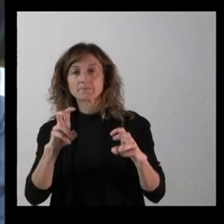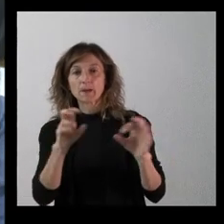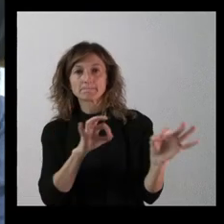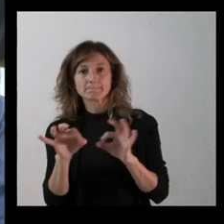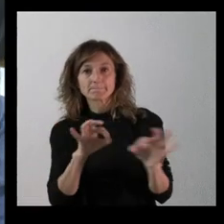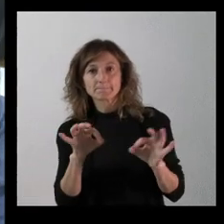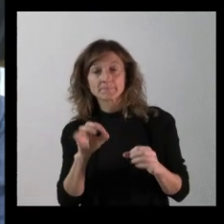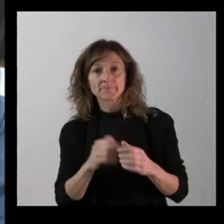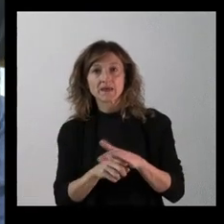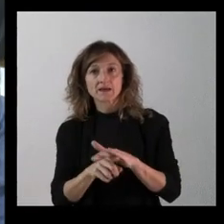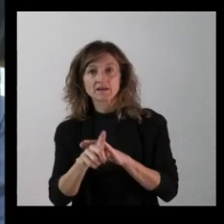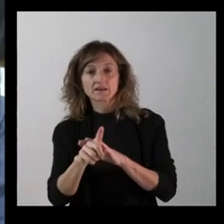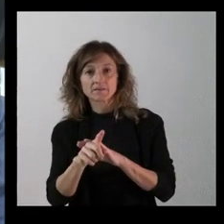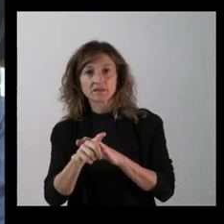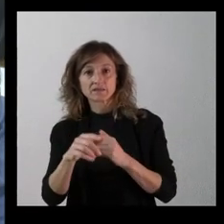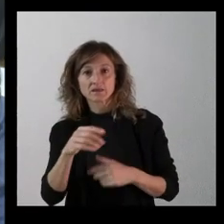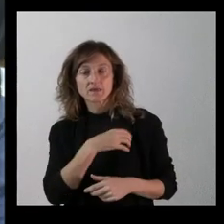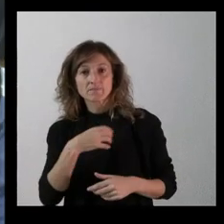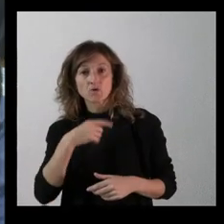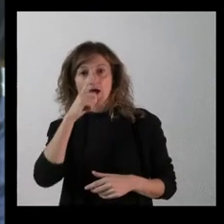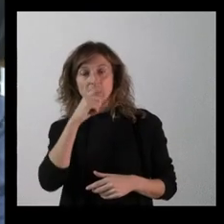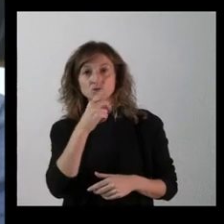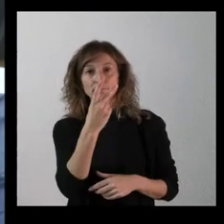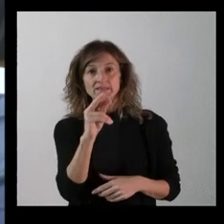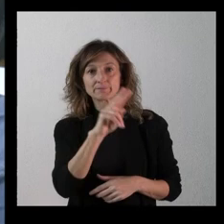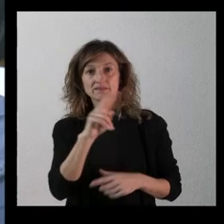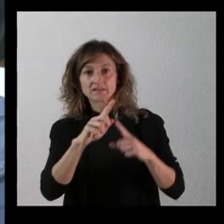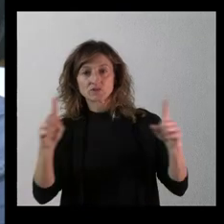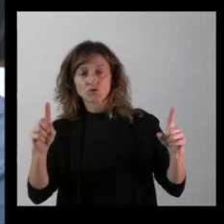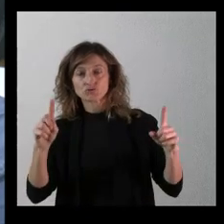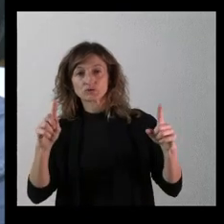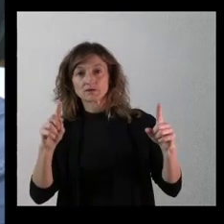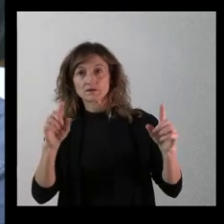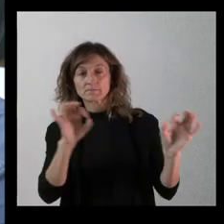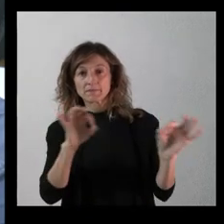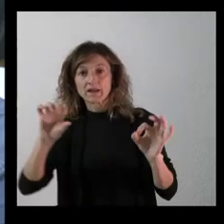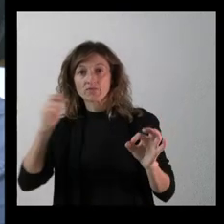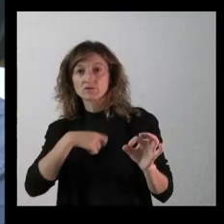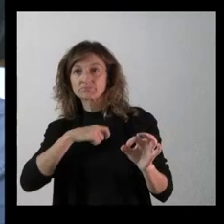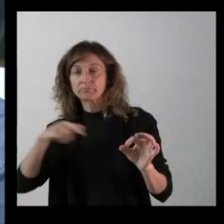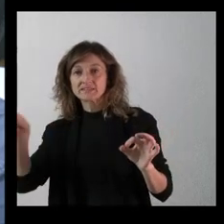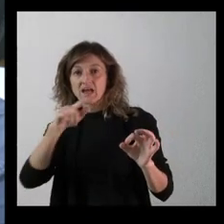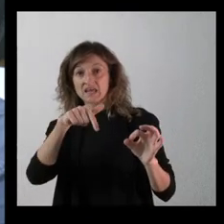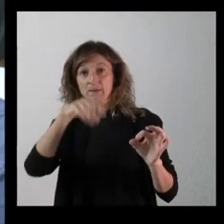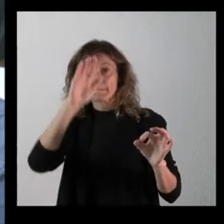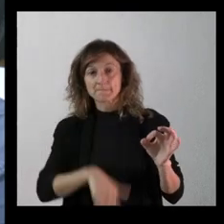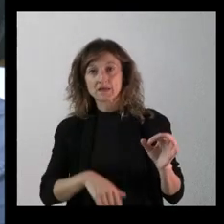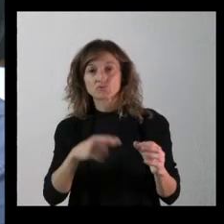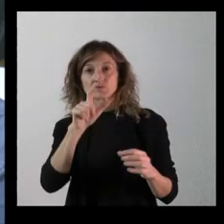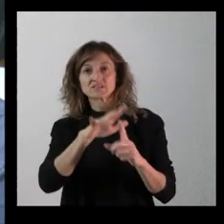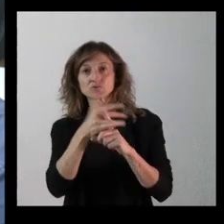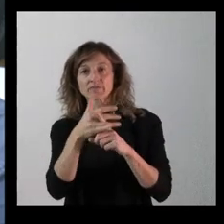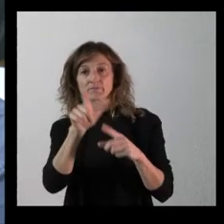según unicaja para este 2022 están por debajo de lo previsto para el conjunto de España la situación demográfica